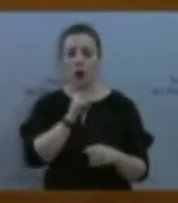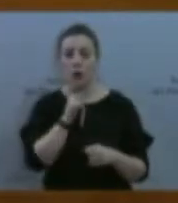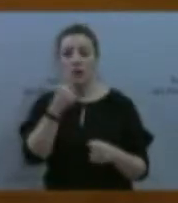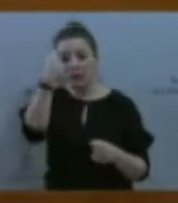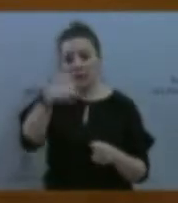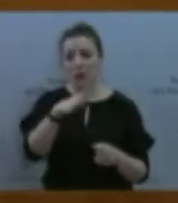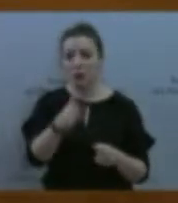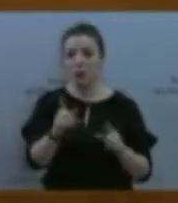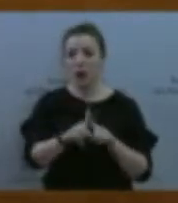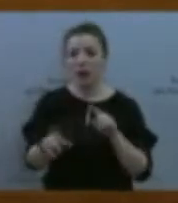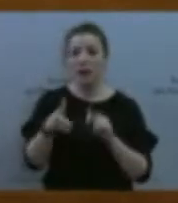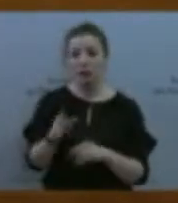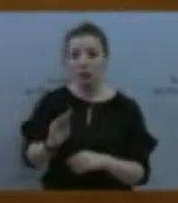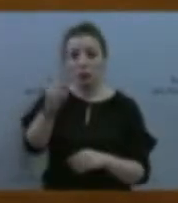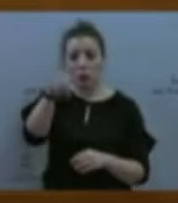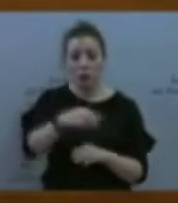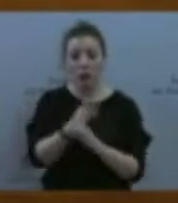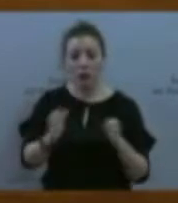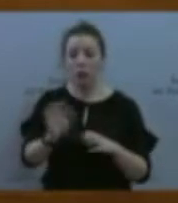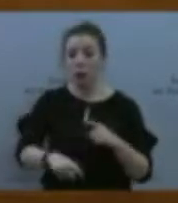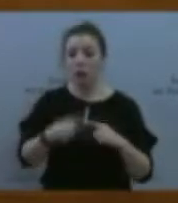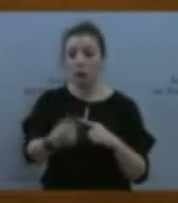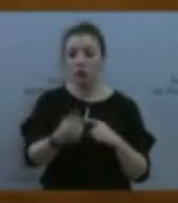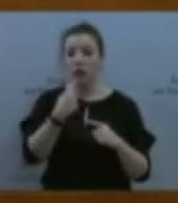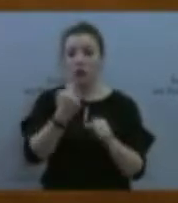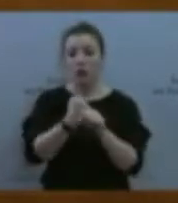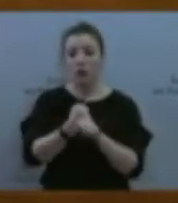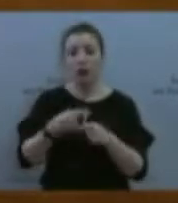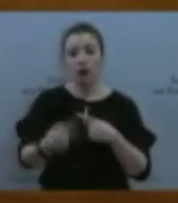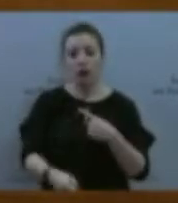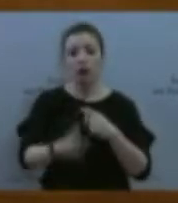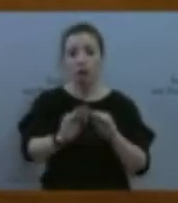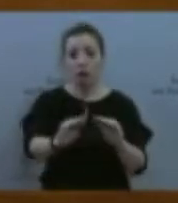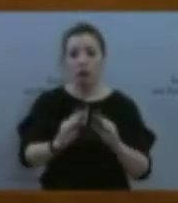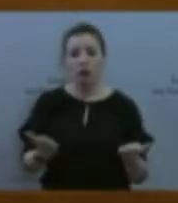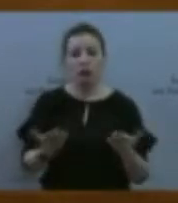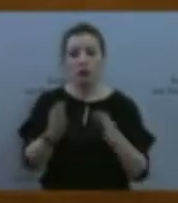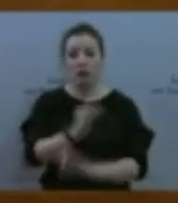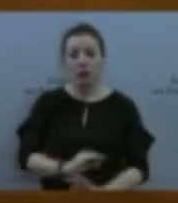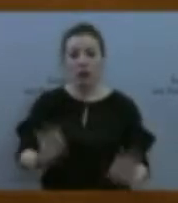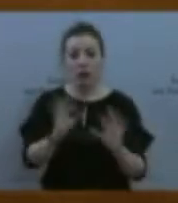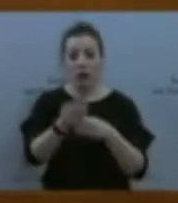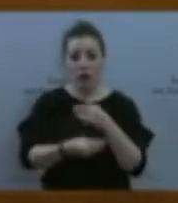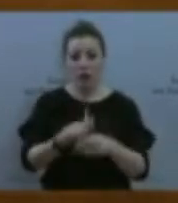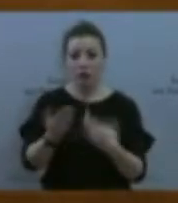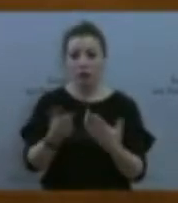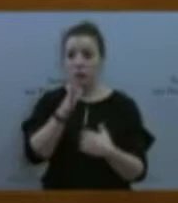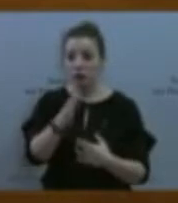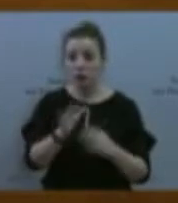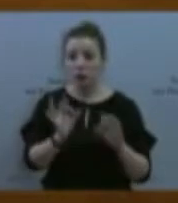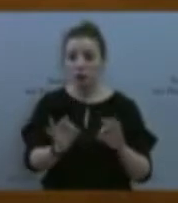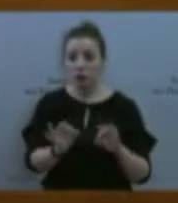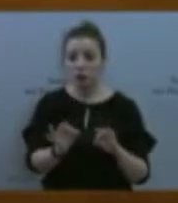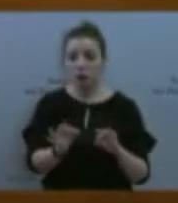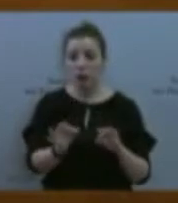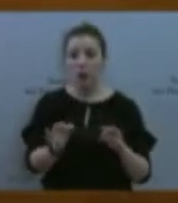continuación, en su labor cotidiana, no tiene absolutamente nada que hacer, y para eso, efectivamente, podríamos perfectamente contratar y subcontratar los servicios